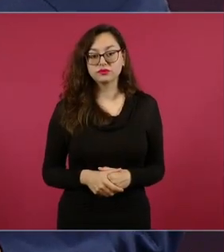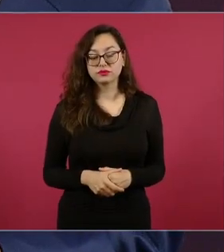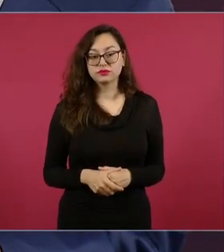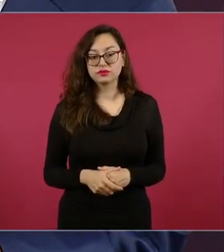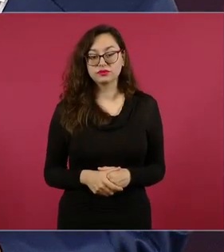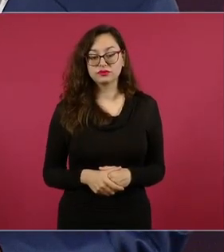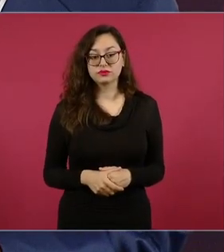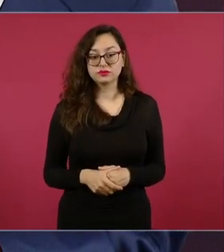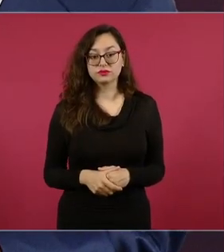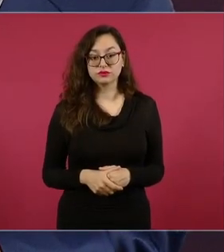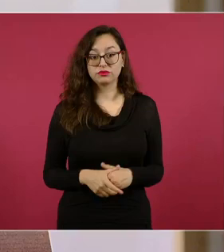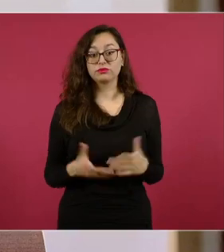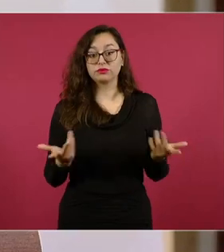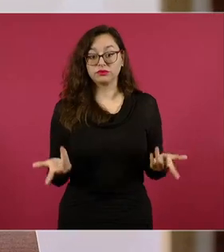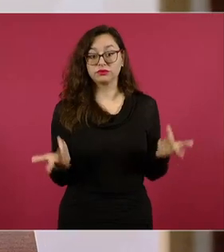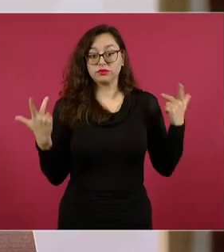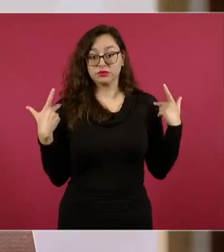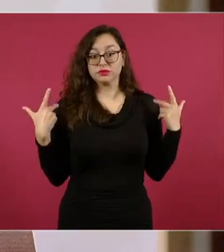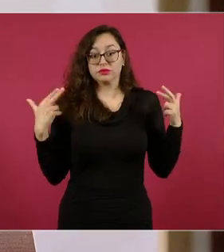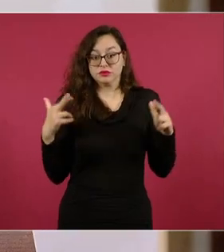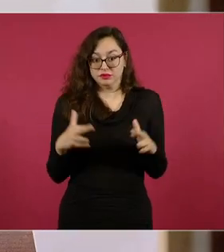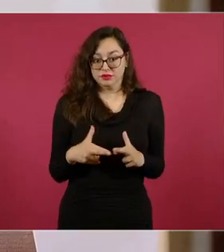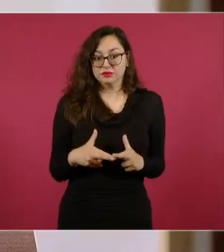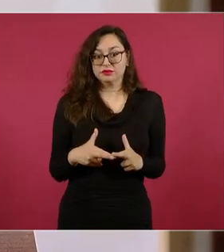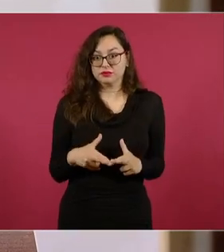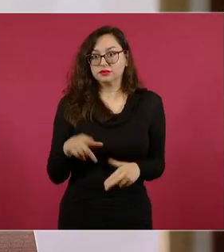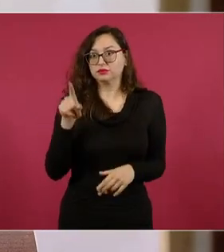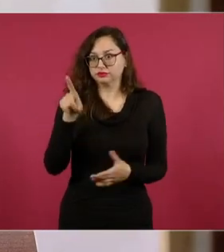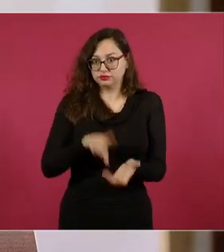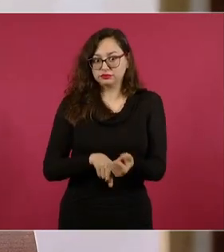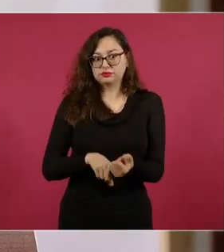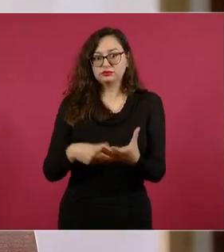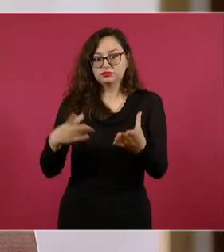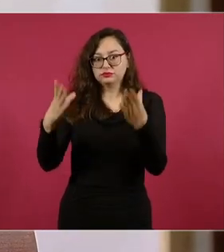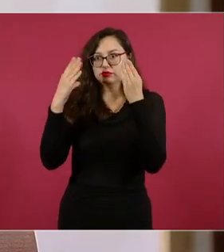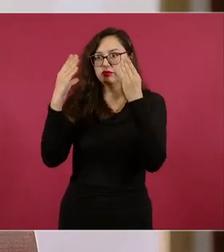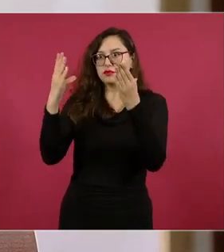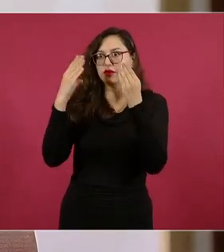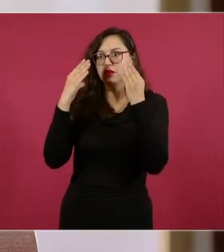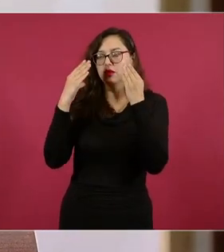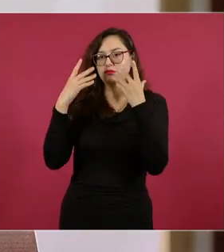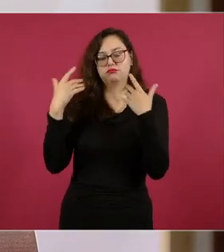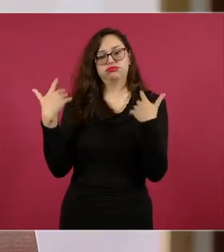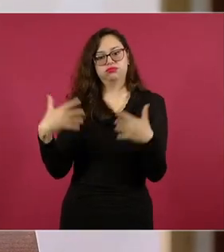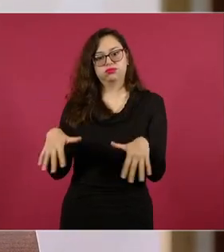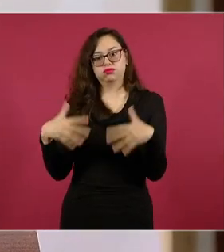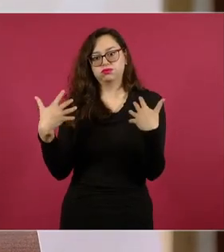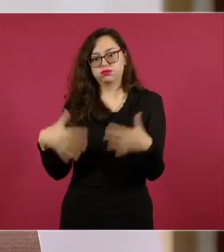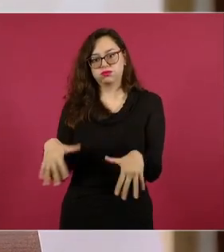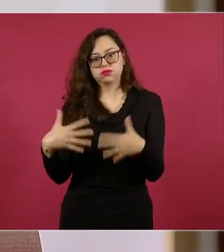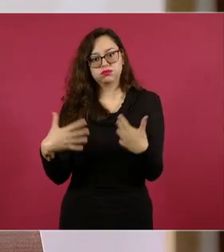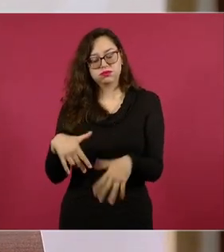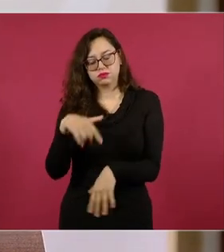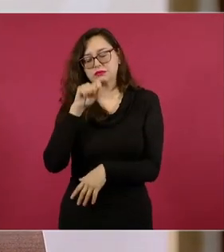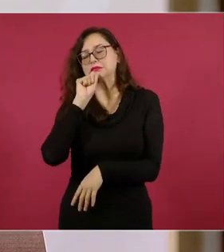Entonces, los maestros también. Tengo la suerte,